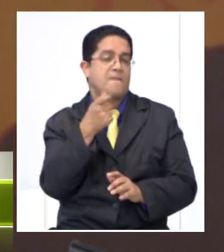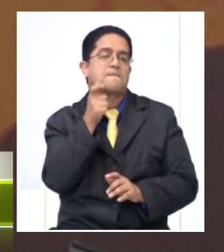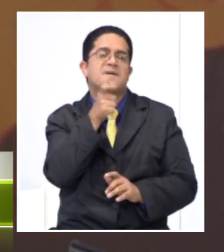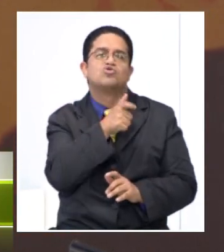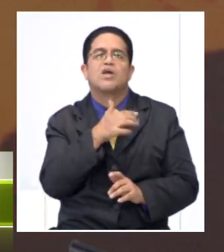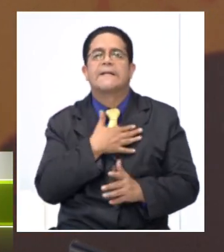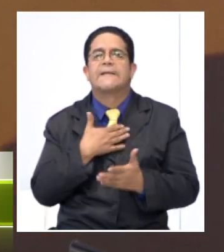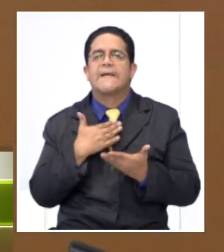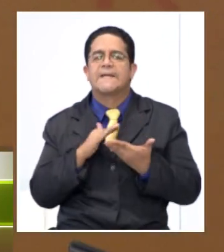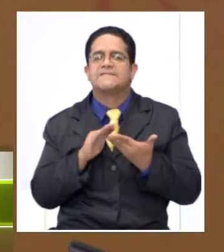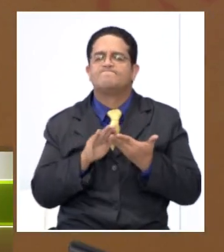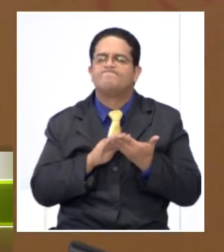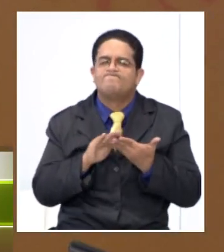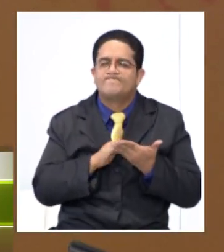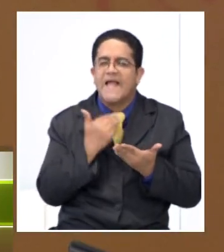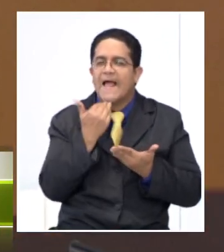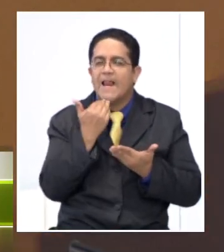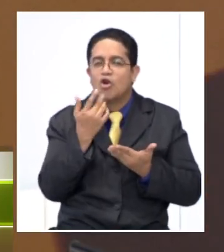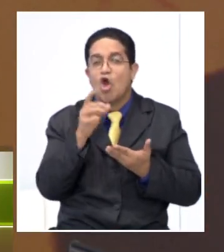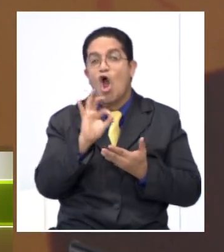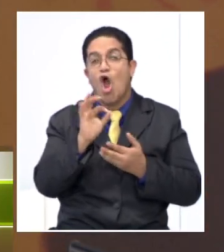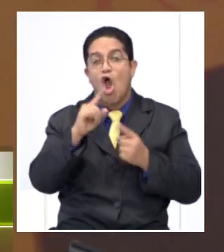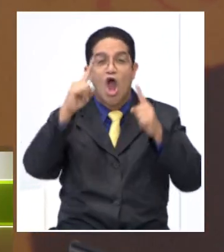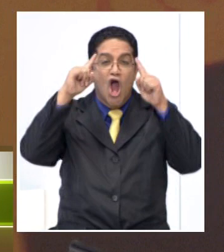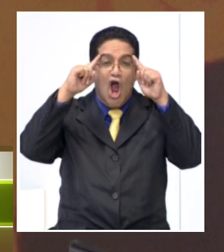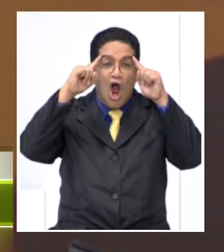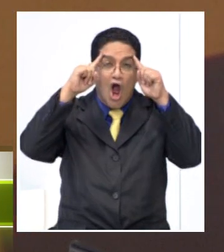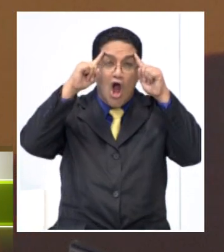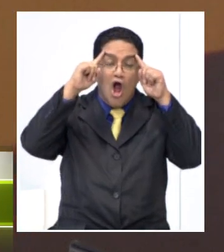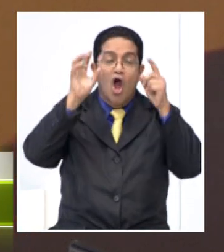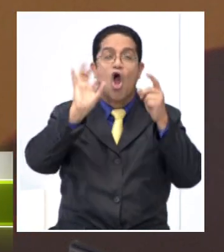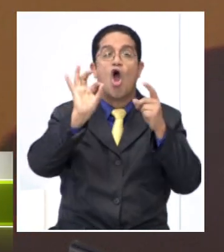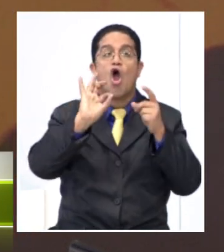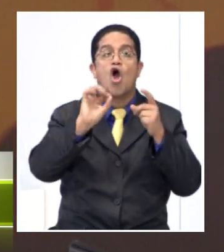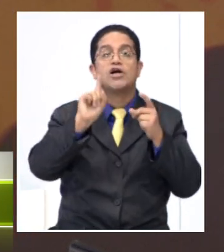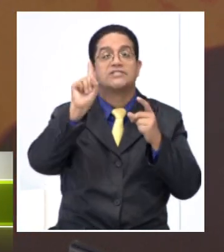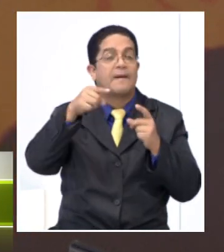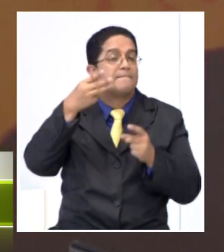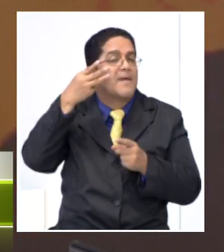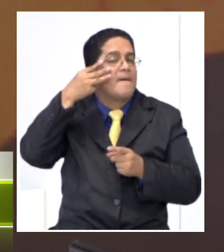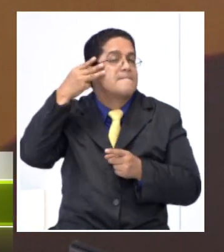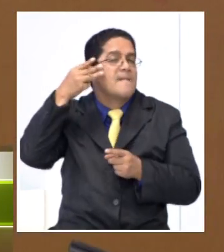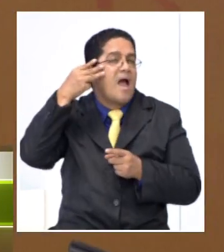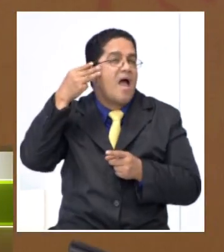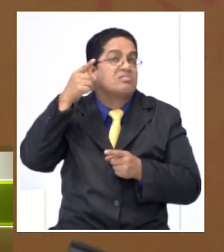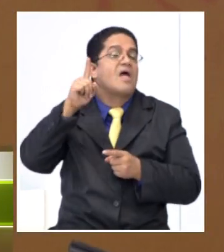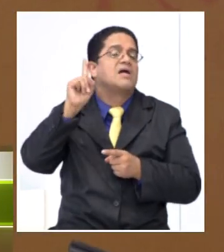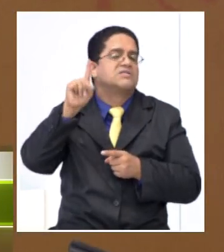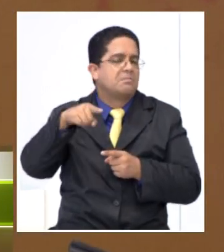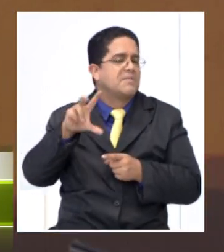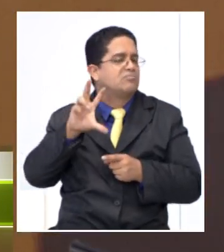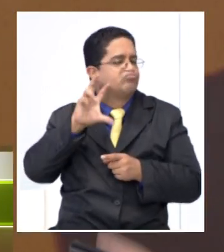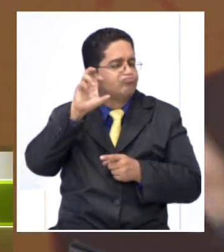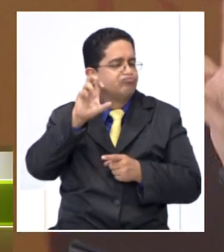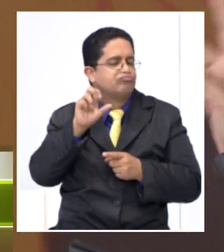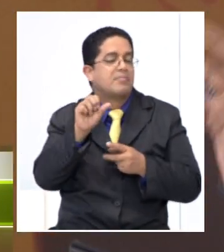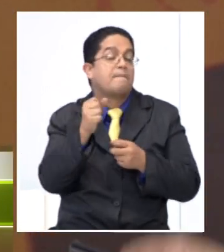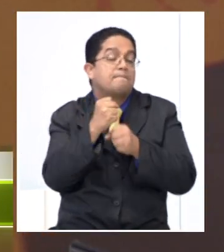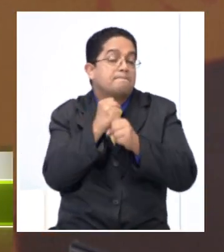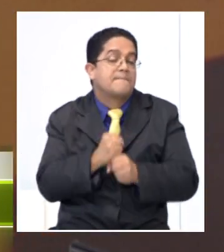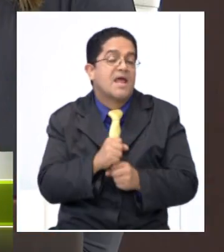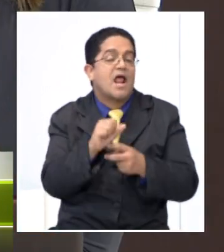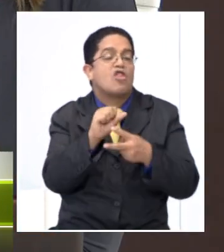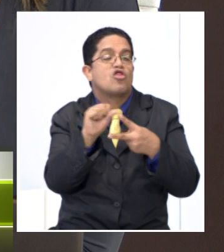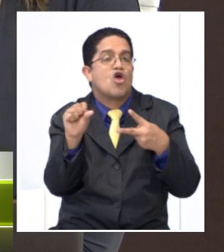corregir algún levantamiento de cejas o de pronto quiere quitarse un poquito más las paticas de gallina, pues se lo podemos hacer a los 15 días. Por